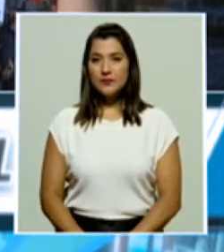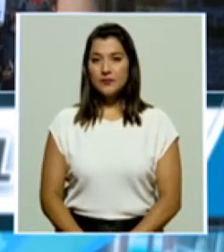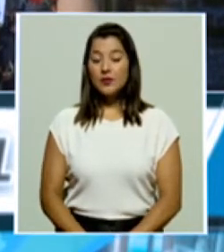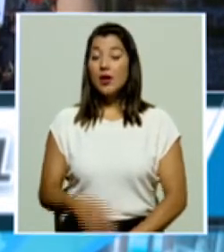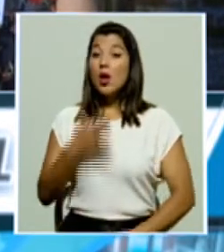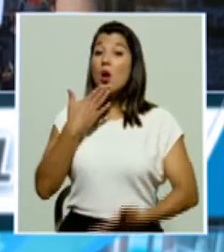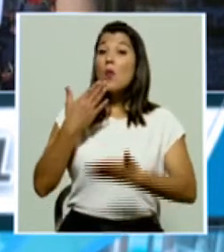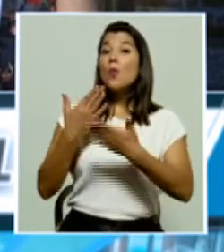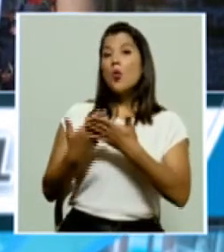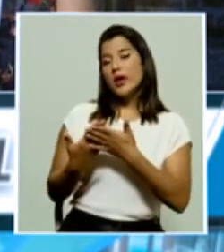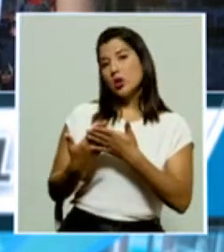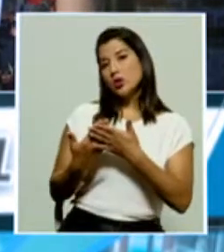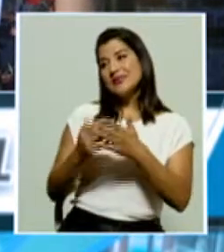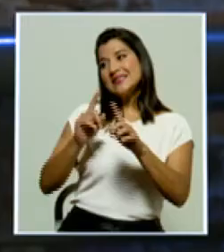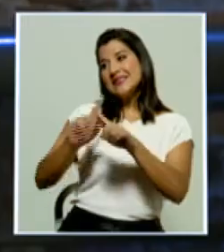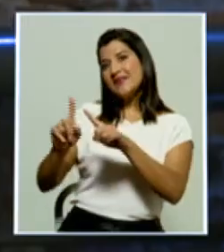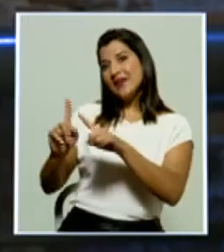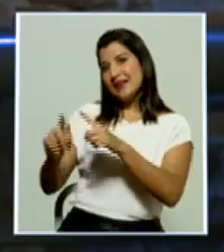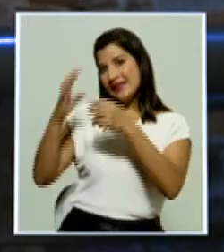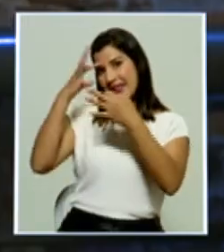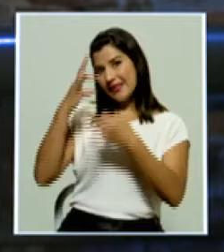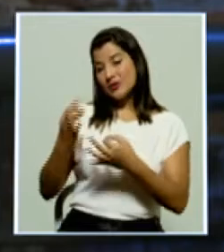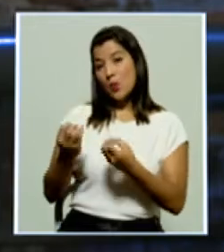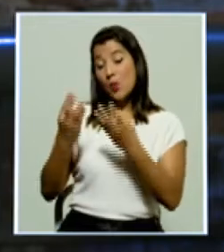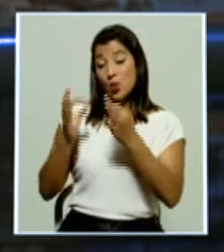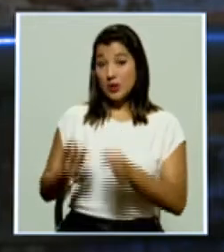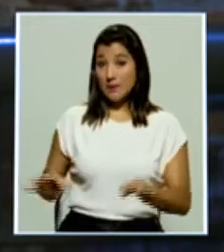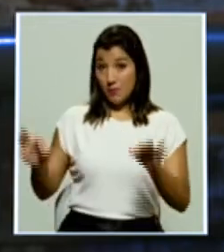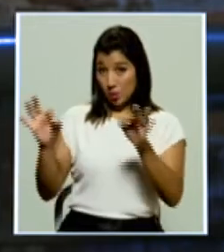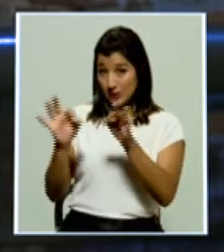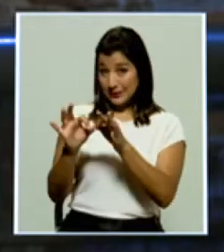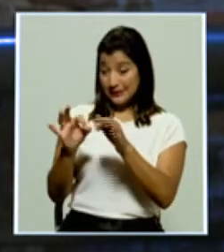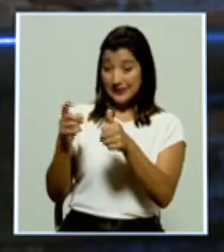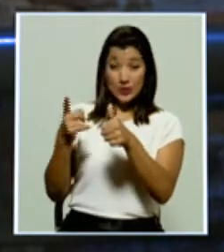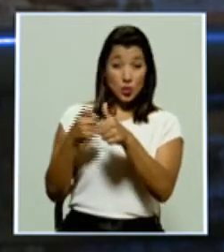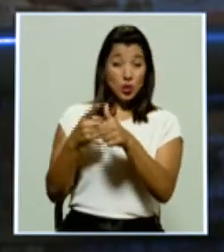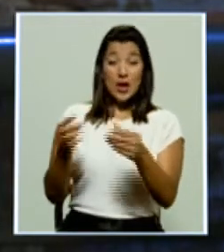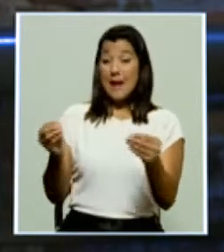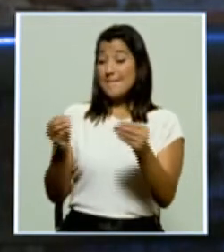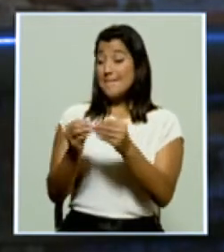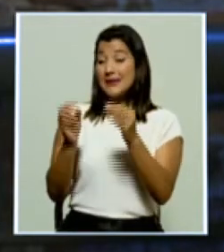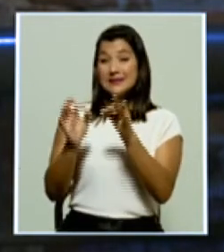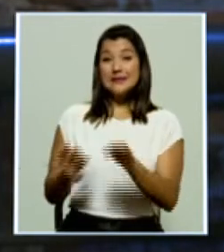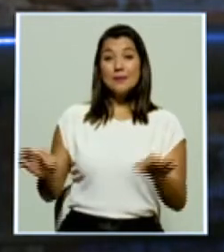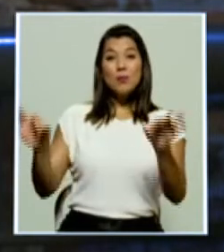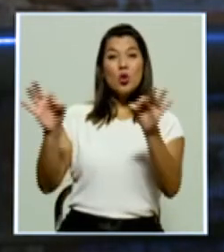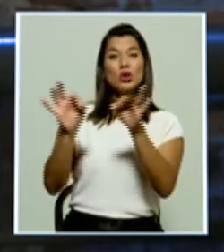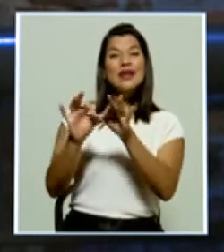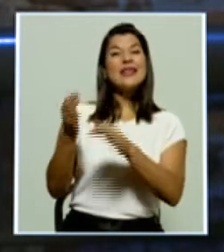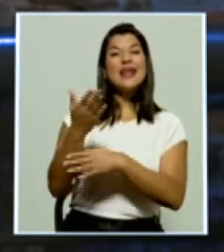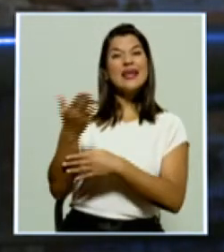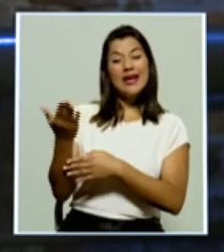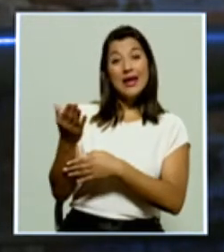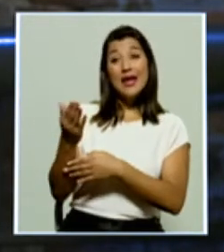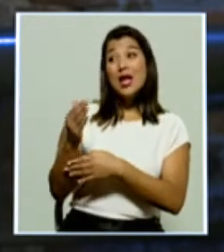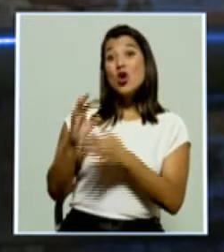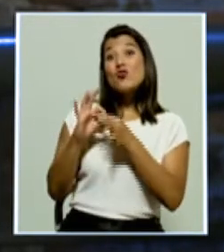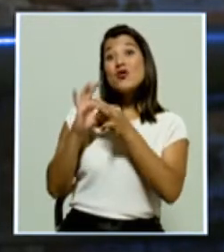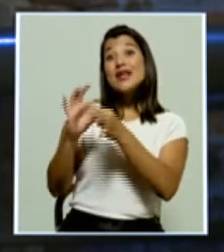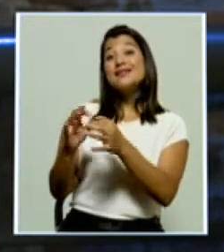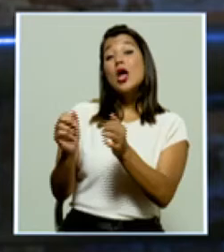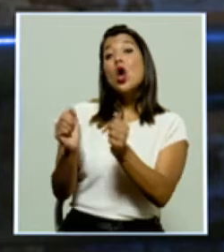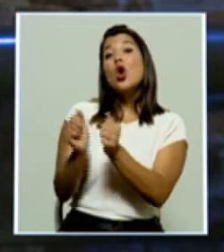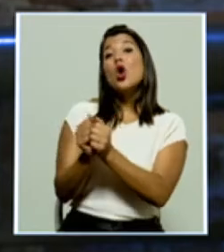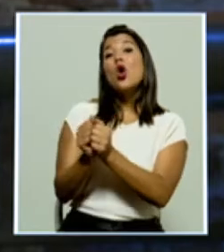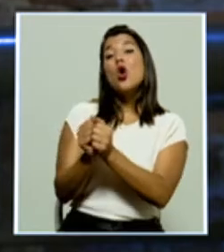Bueno, hay un conjunto de medidas que son muy importantes. Una de las más importantes en este sentido es precisamente lo que tiene que ver con renta